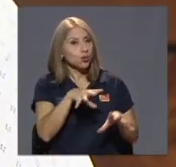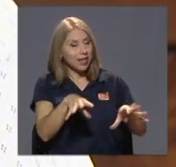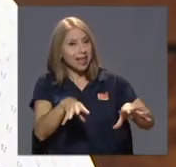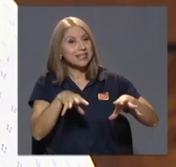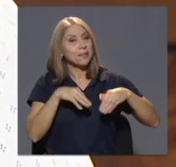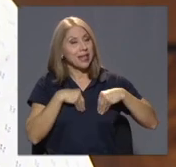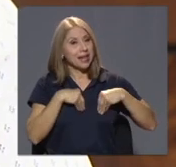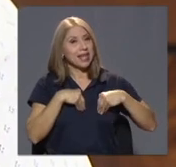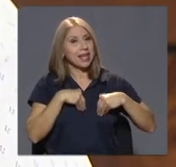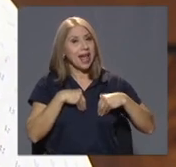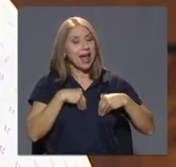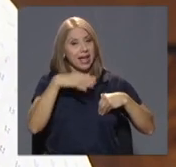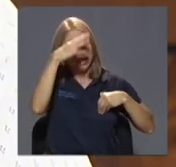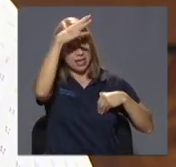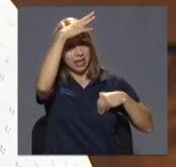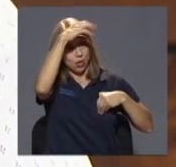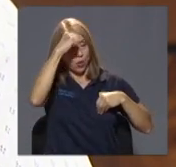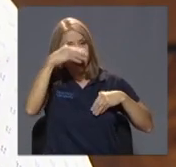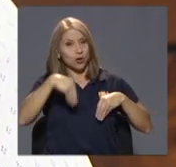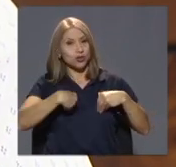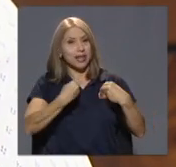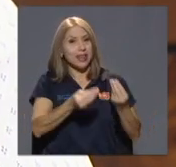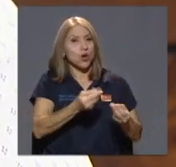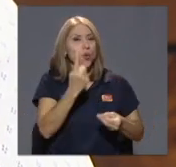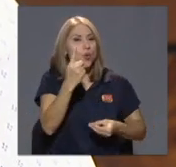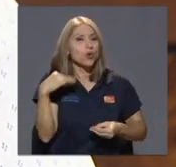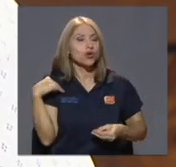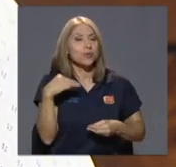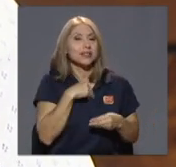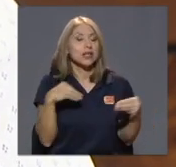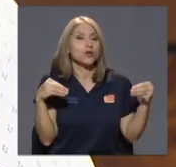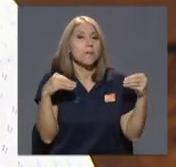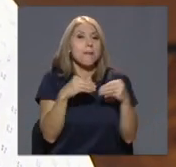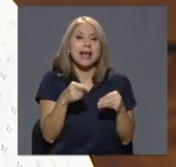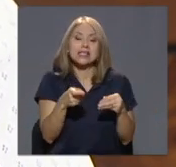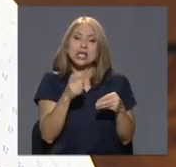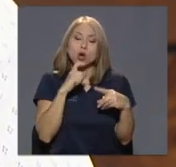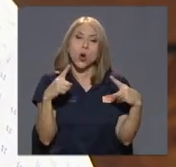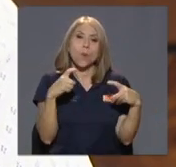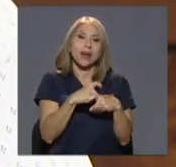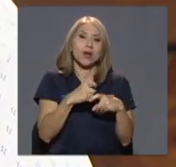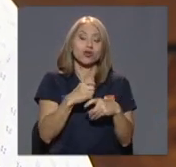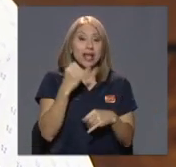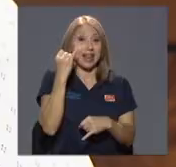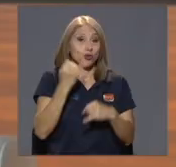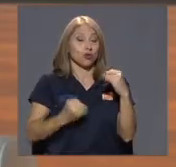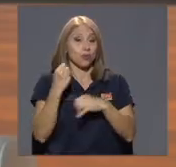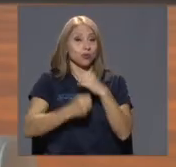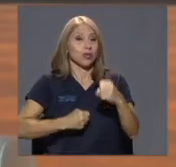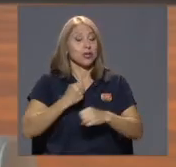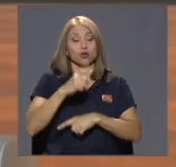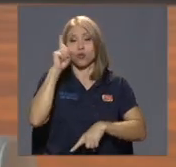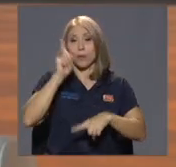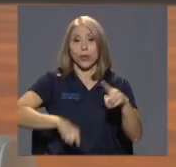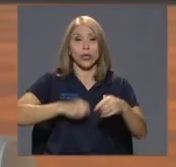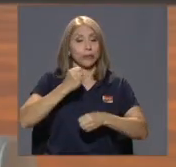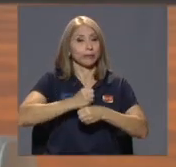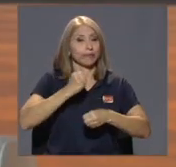don Carlos uno de los ministerios más complejos y que en los últimos años no ha podido hacer bien la tarea?